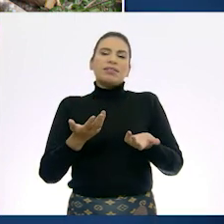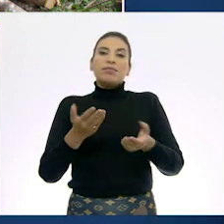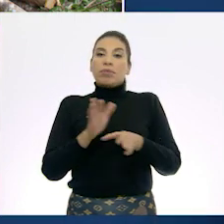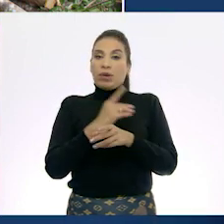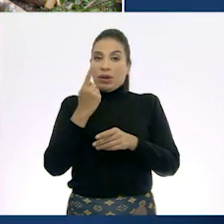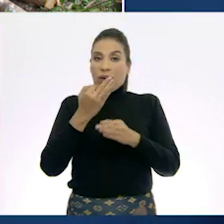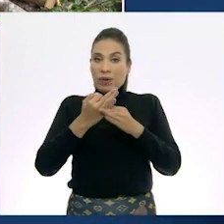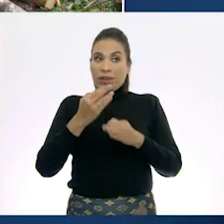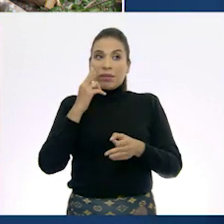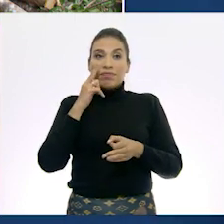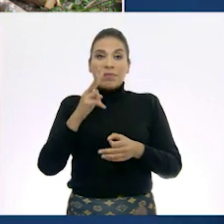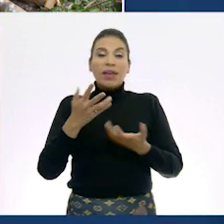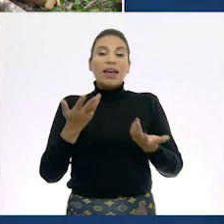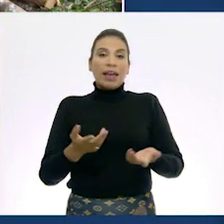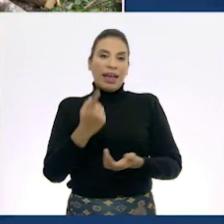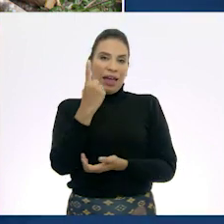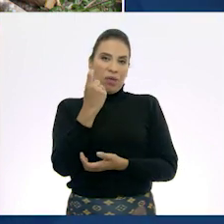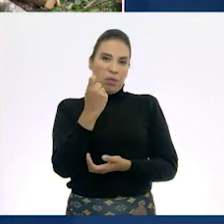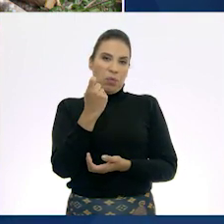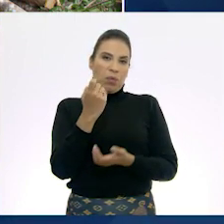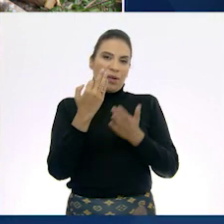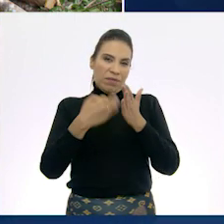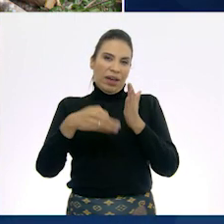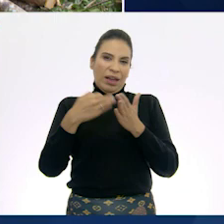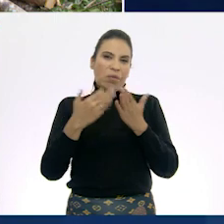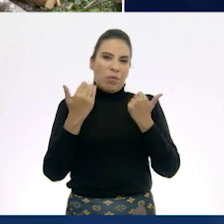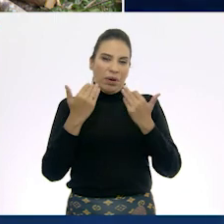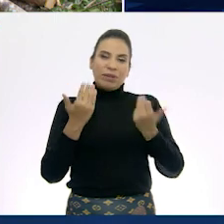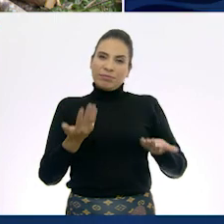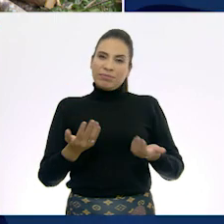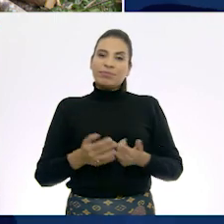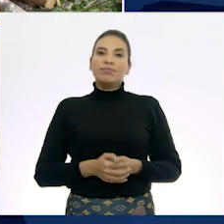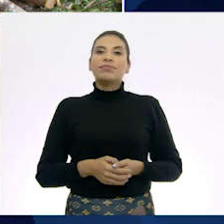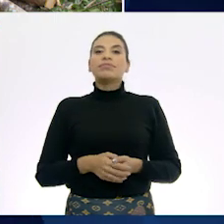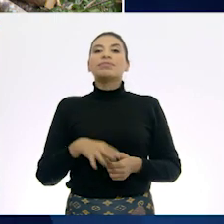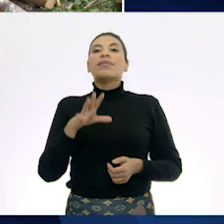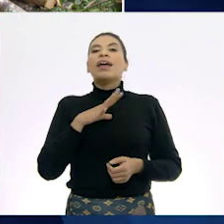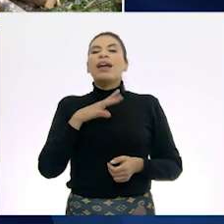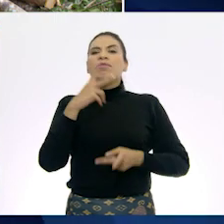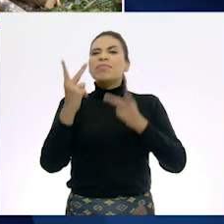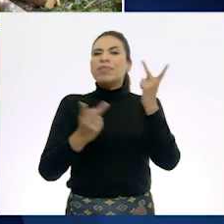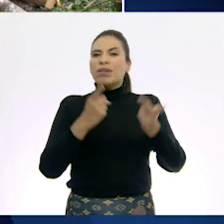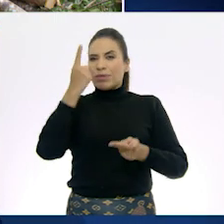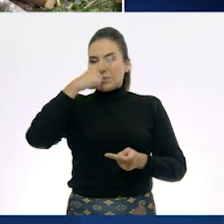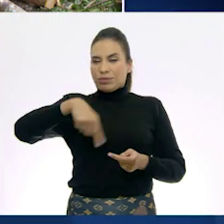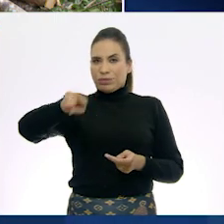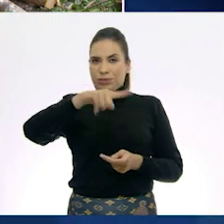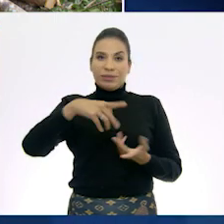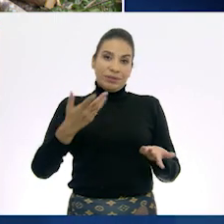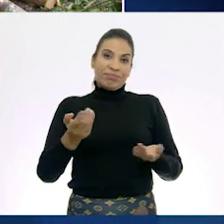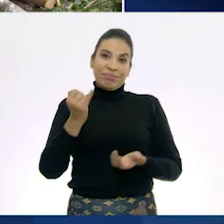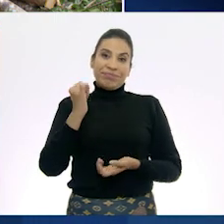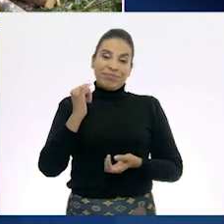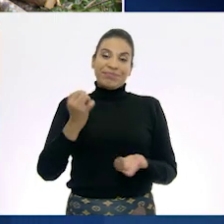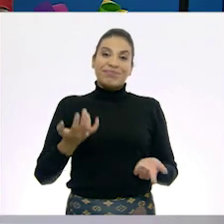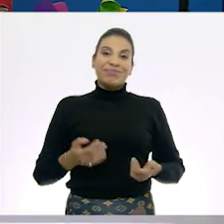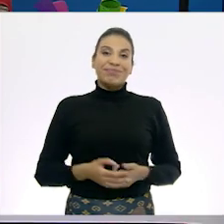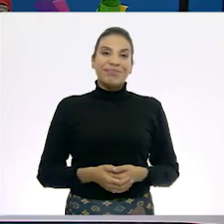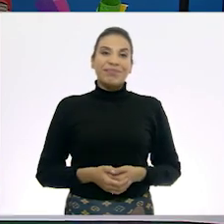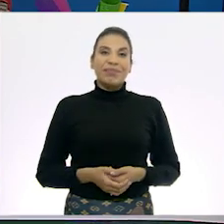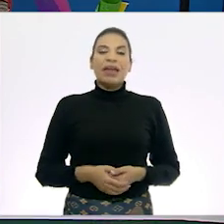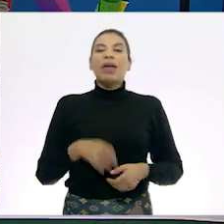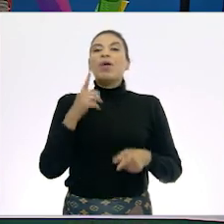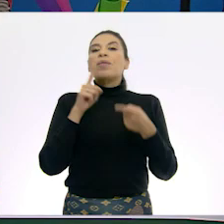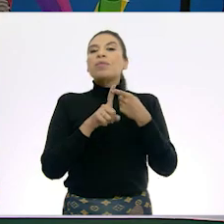lo vemos ahora con el agua. Muy bien. Bien, pues tenemos unas preguntas, ¿verdad, María? Así es.